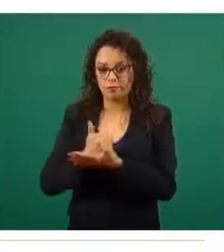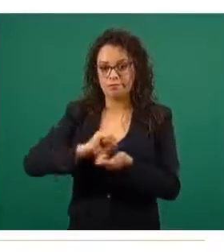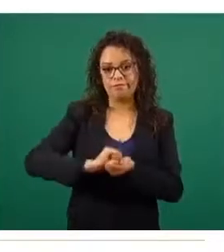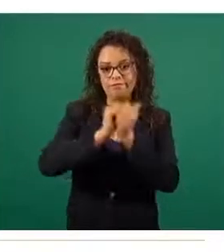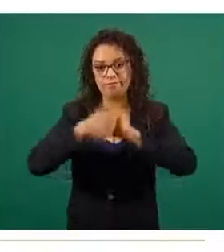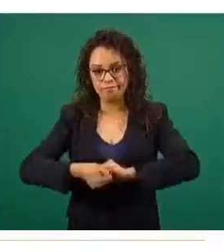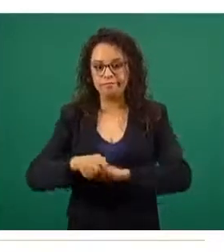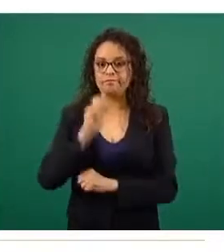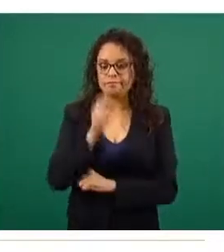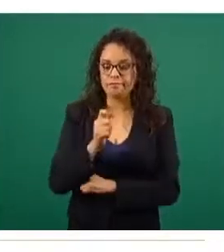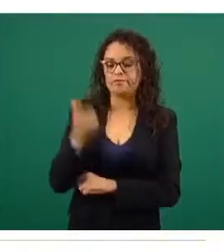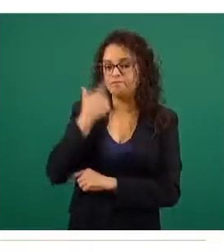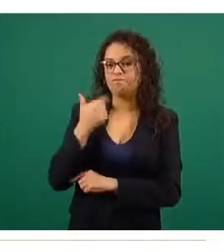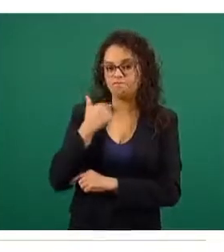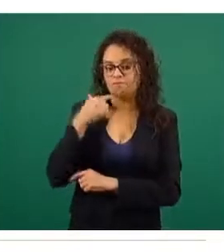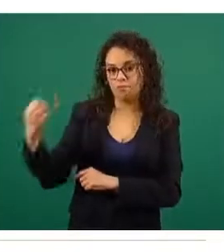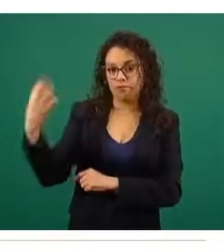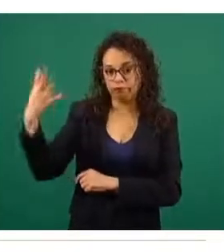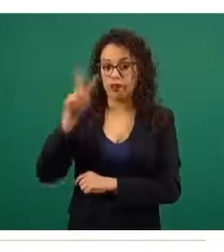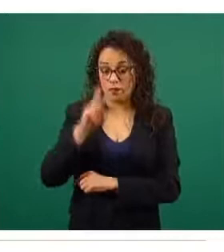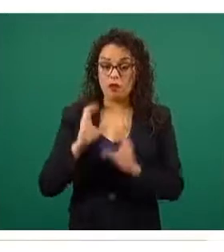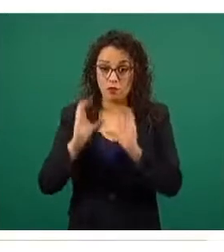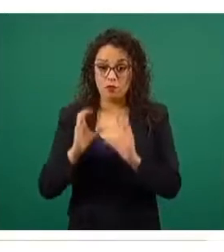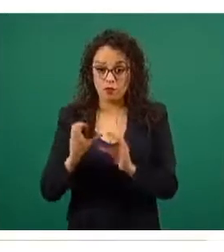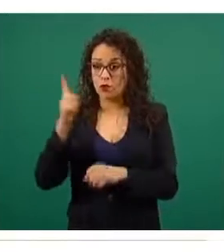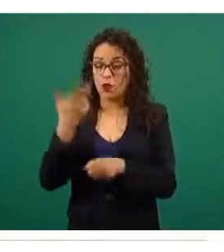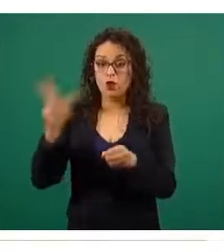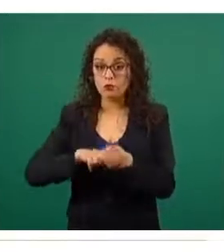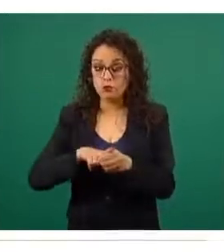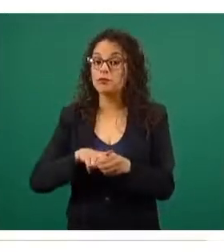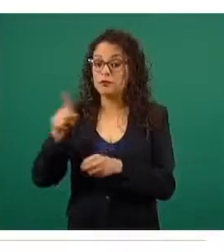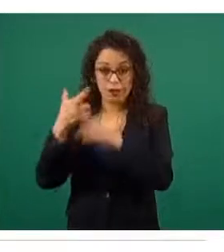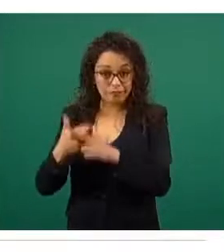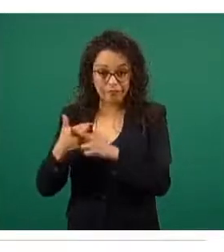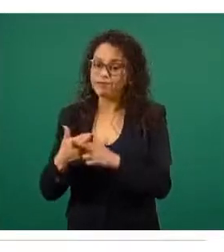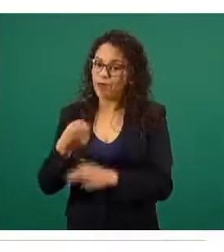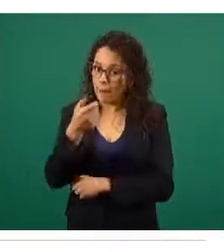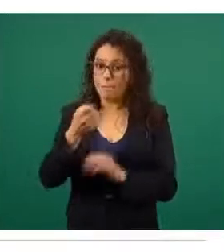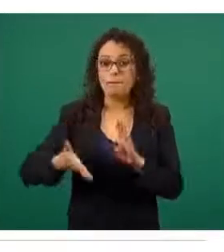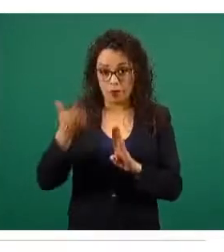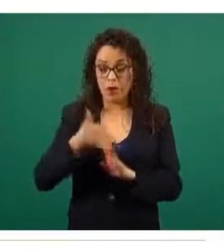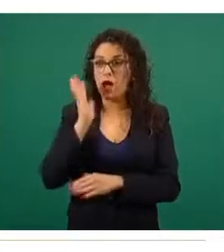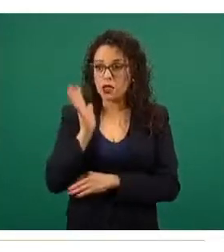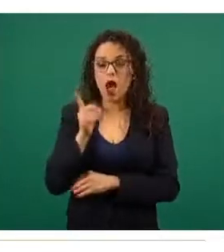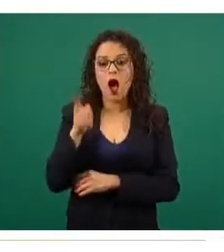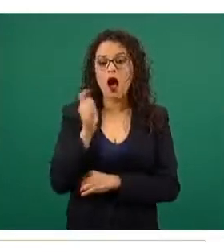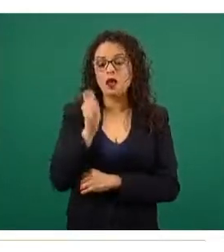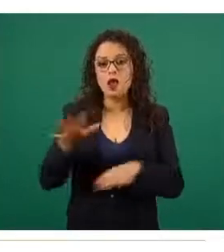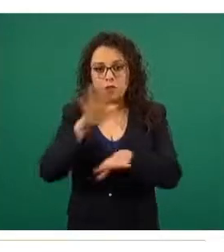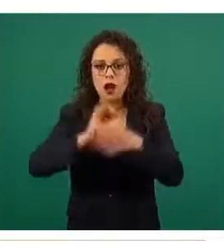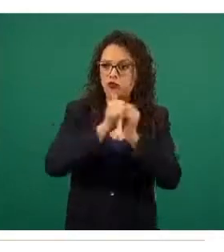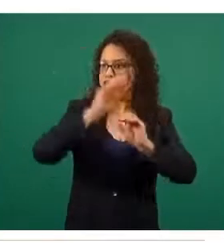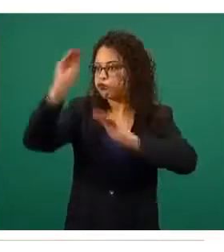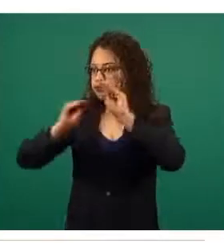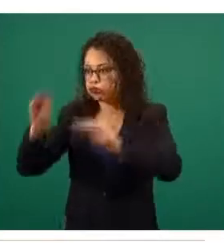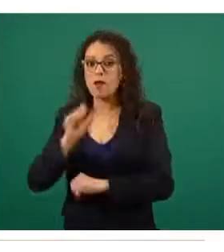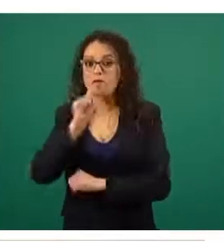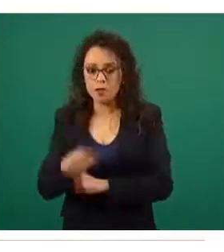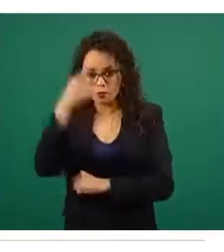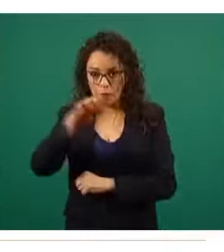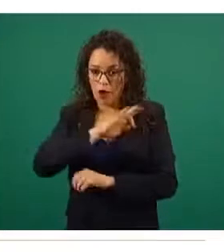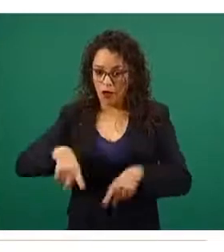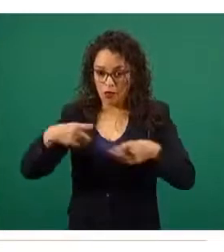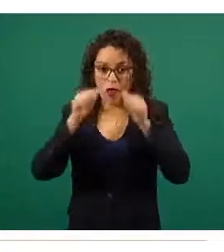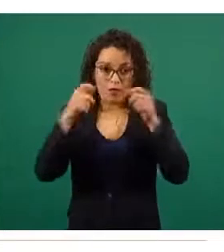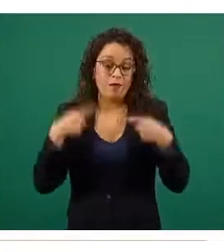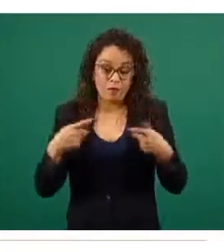rojo, importante precaución que hay que tener en Morelos. La reserva hospitalaria de Morelos es escasa, es muy limitada, a pesar de que ahí hemos hecho reconversiones hospitalarias también. Vean la